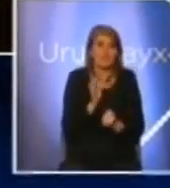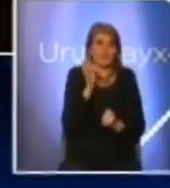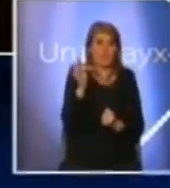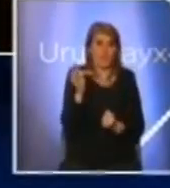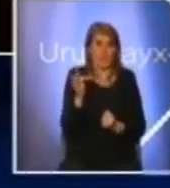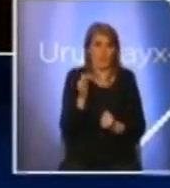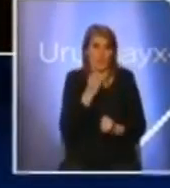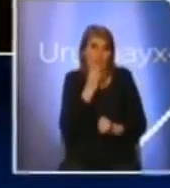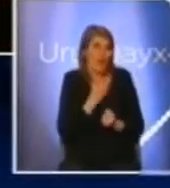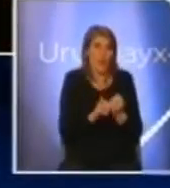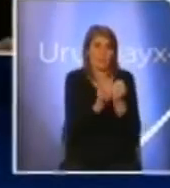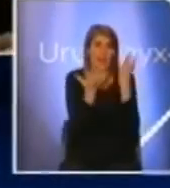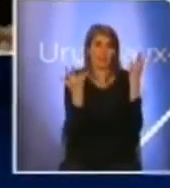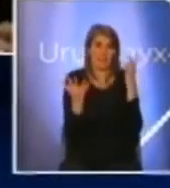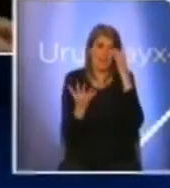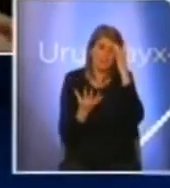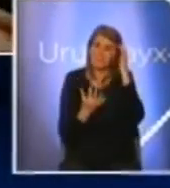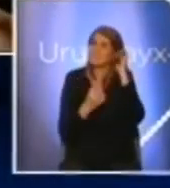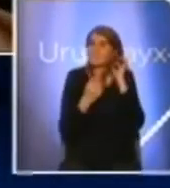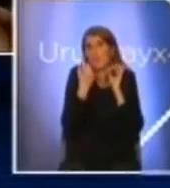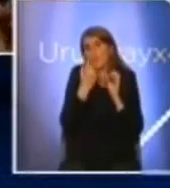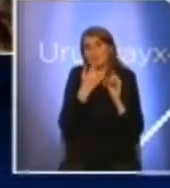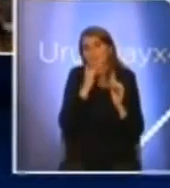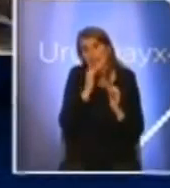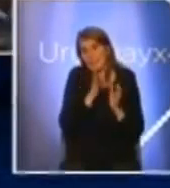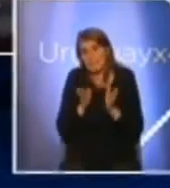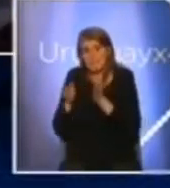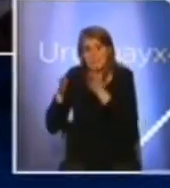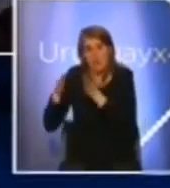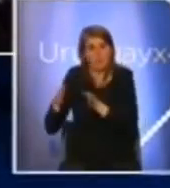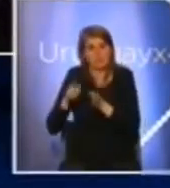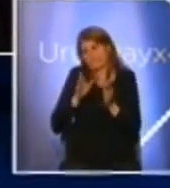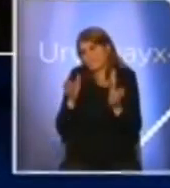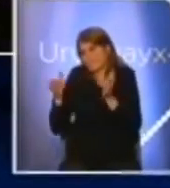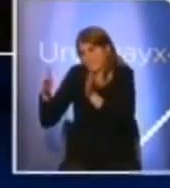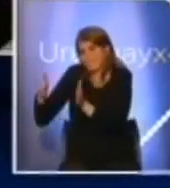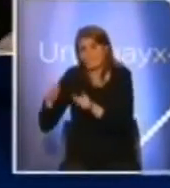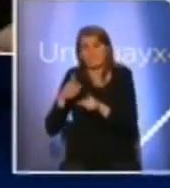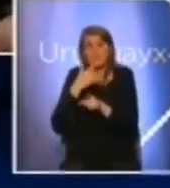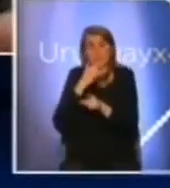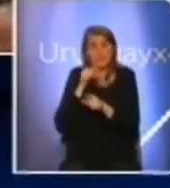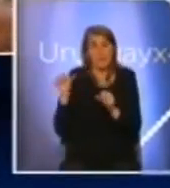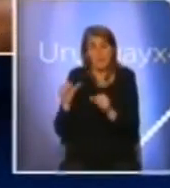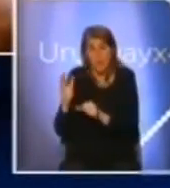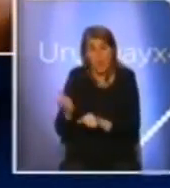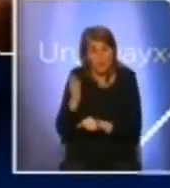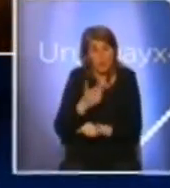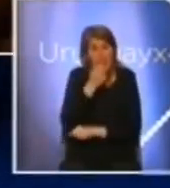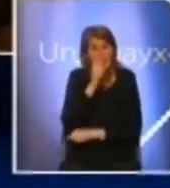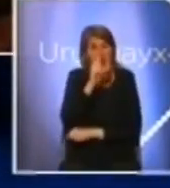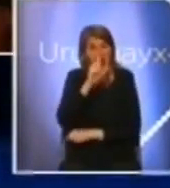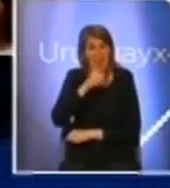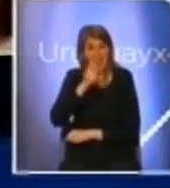caso fuera de la caja, digamos, hoy que podríamos nombrar o mencionar, es que la producción de algas,